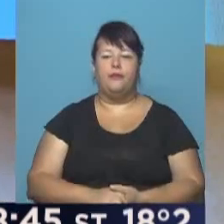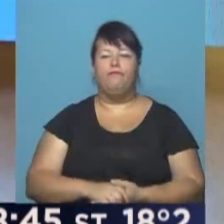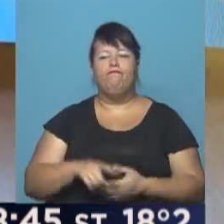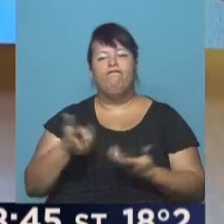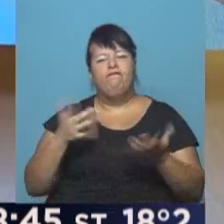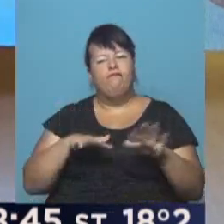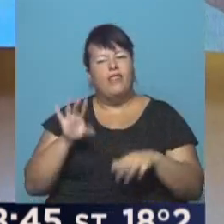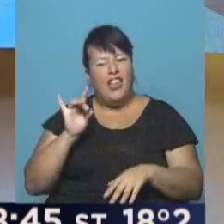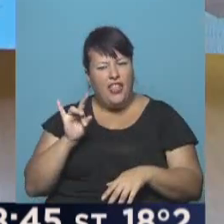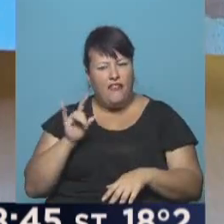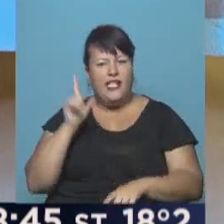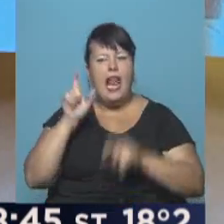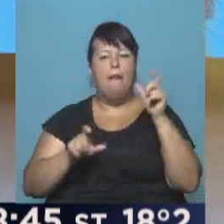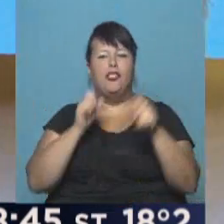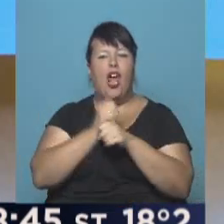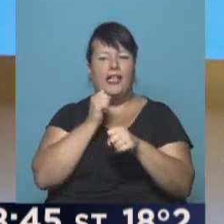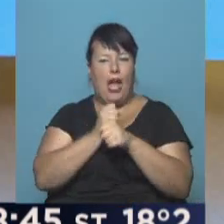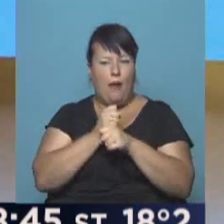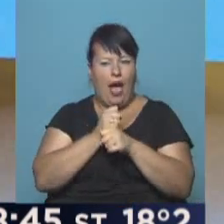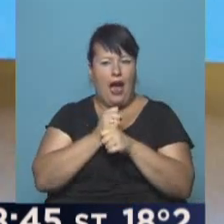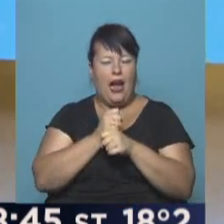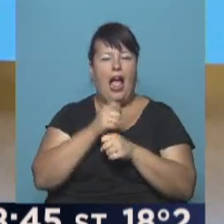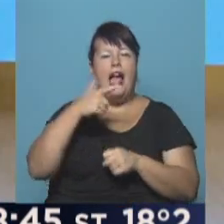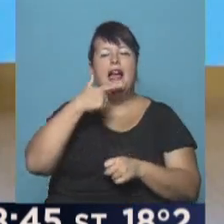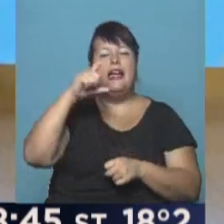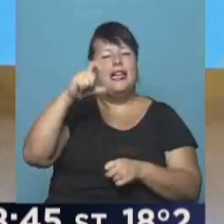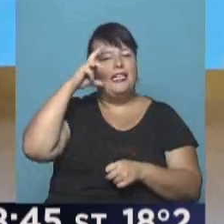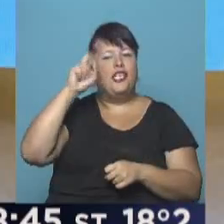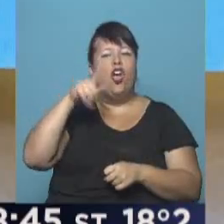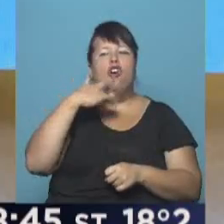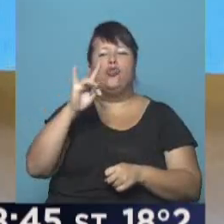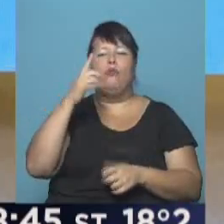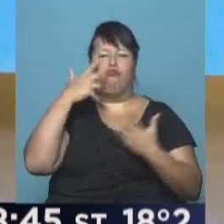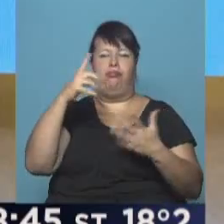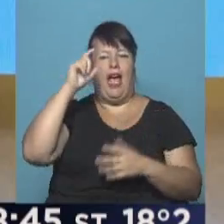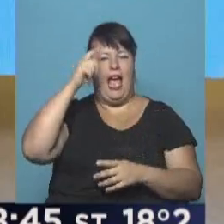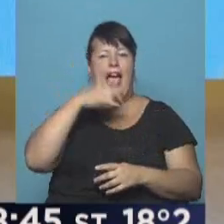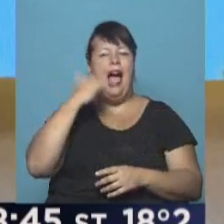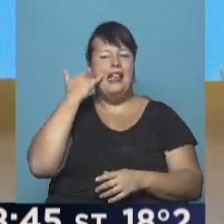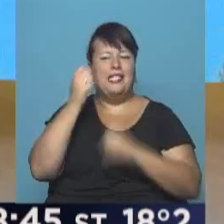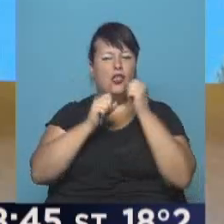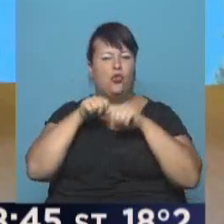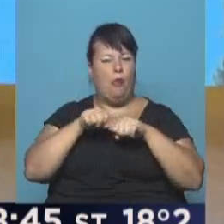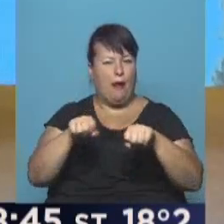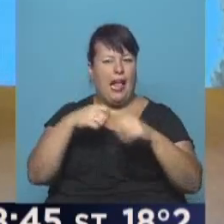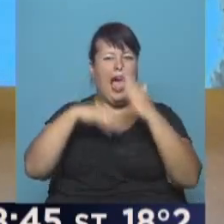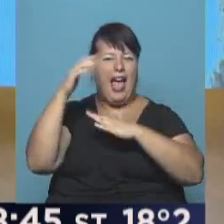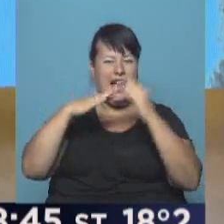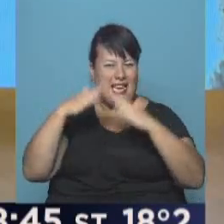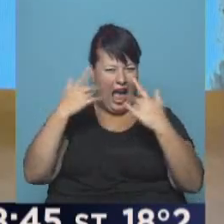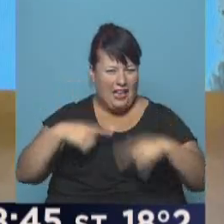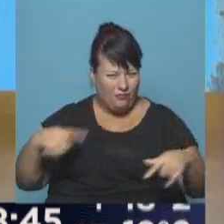Una situación difícil para los trabajadores de Cencosud, del Easy, de la famosa cadena de supermercados para el